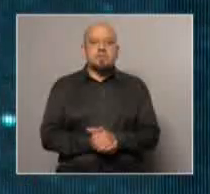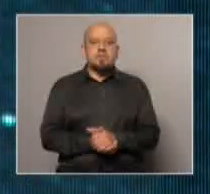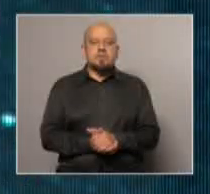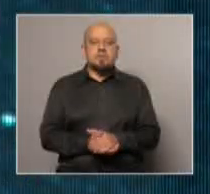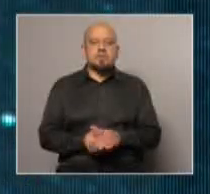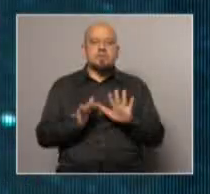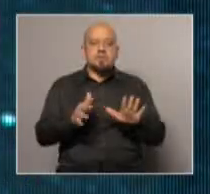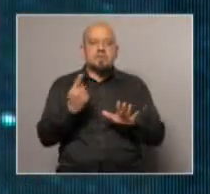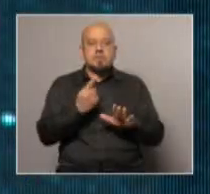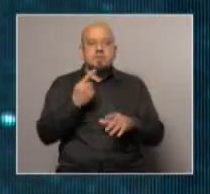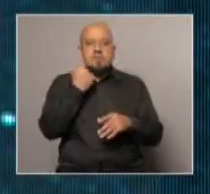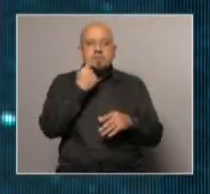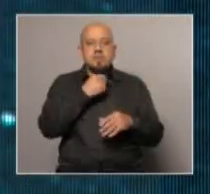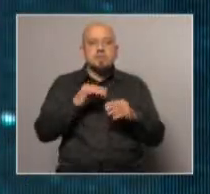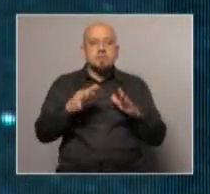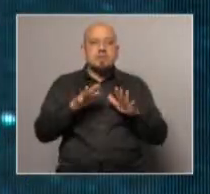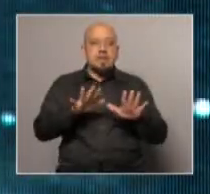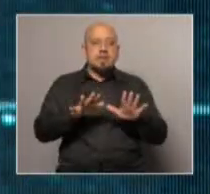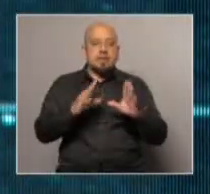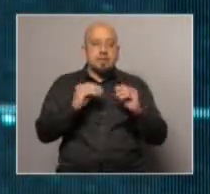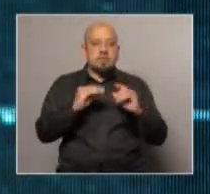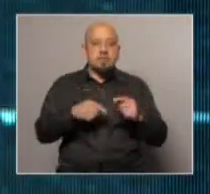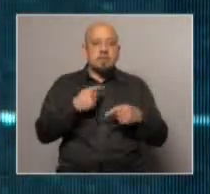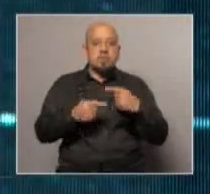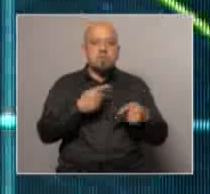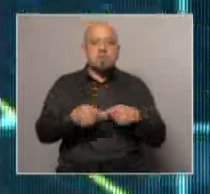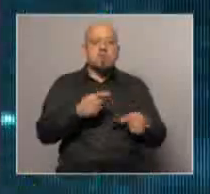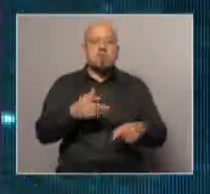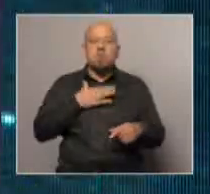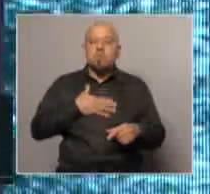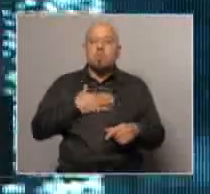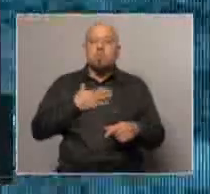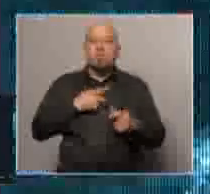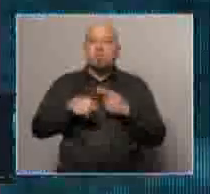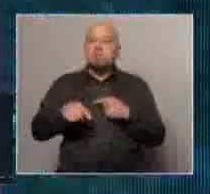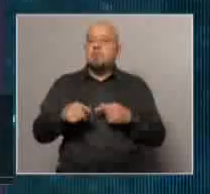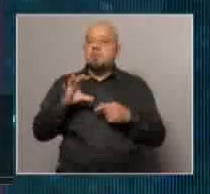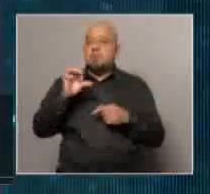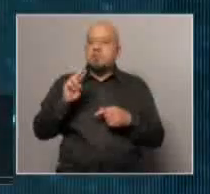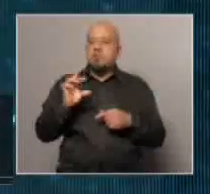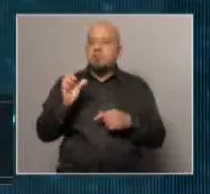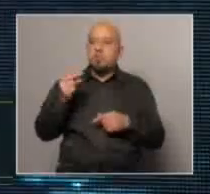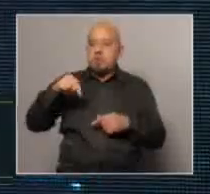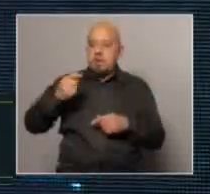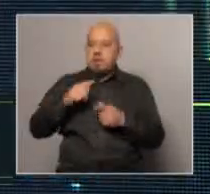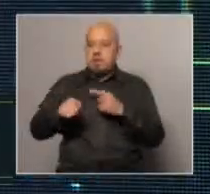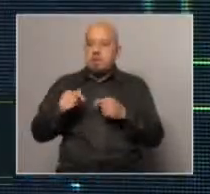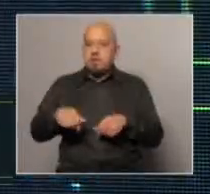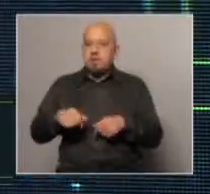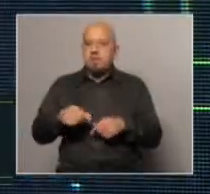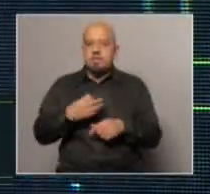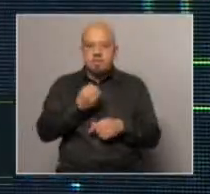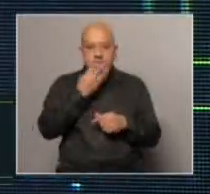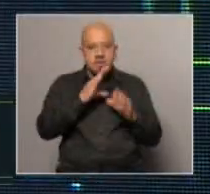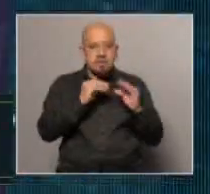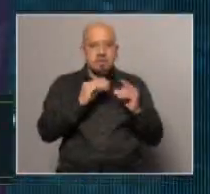Diez minutos faltan para las 10 de la noche, seguimos en La Letra Chica y es un gusto recibir bueno, a nuestra columnista Susana Mangana, bienvenida Susana. ¿Qué tal? Buenas noches.